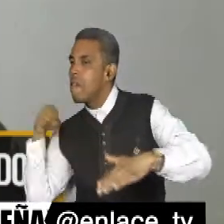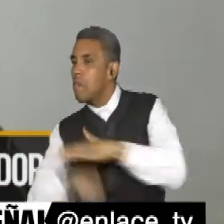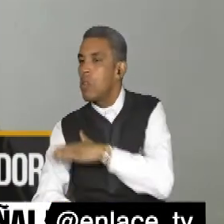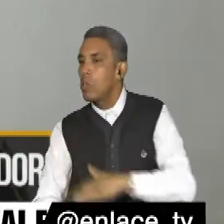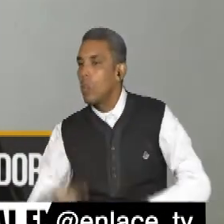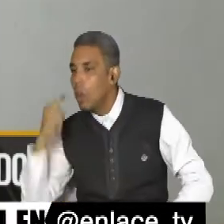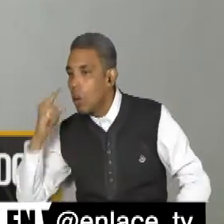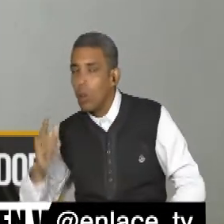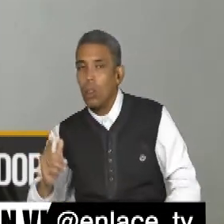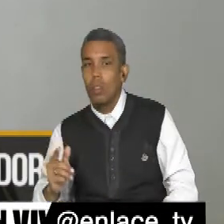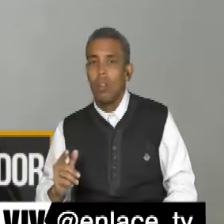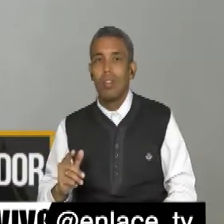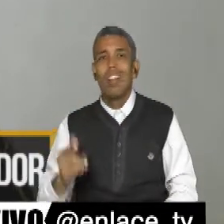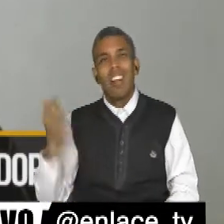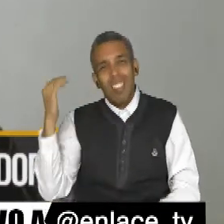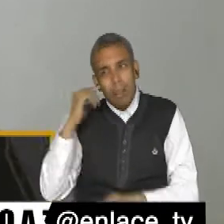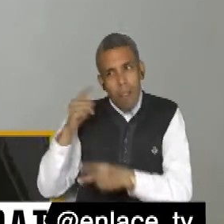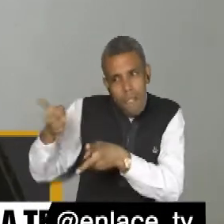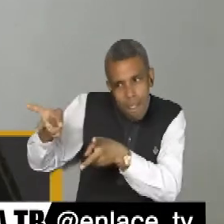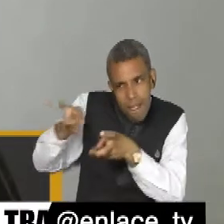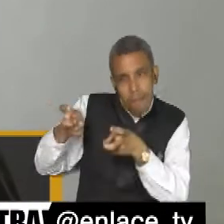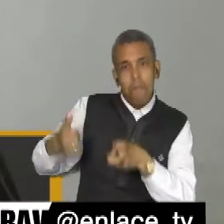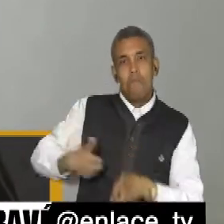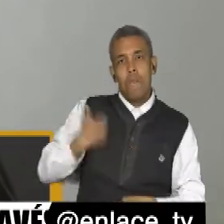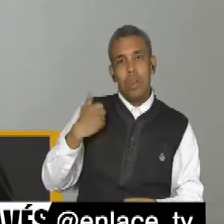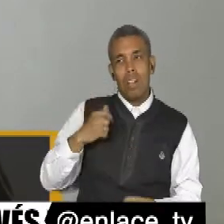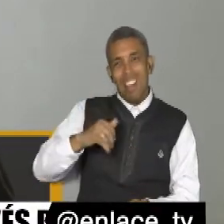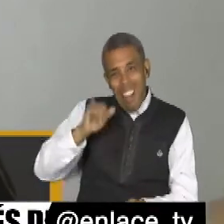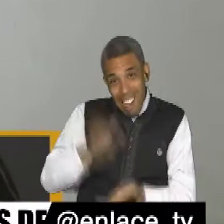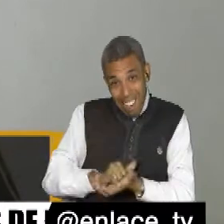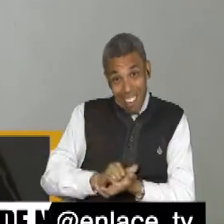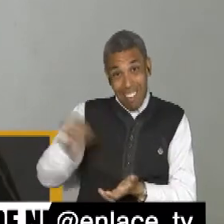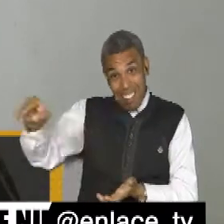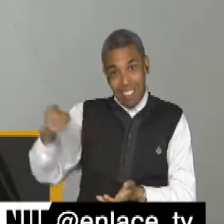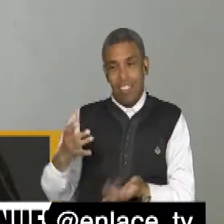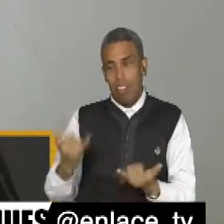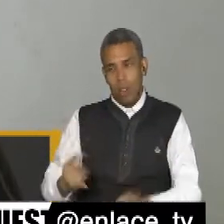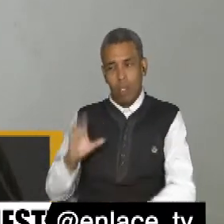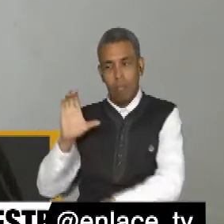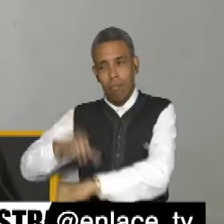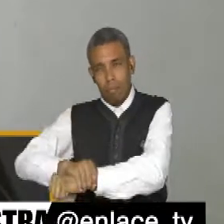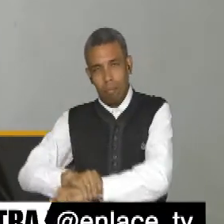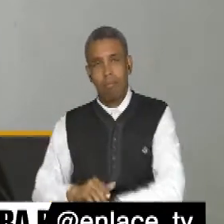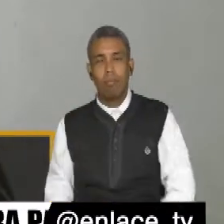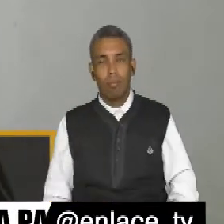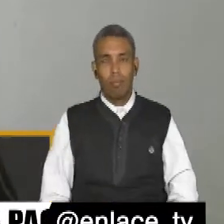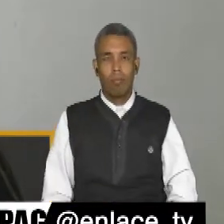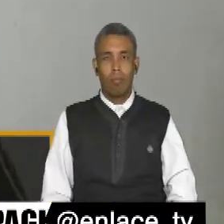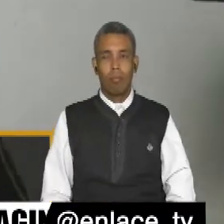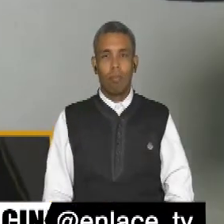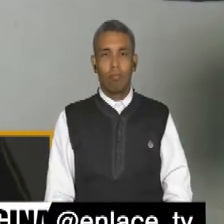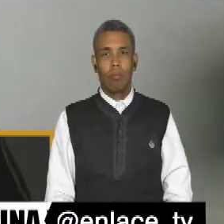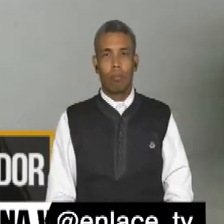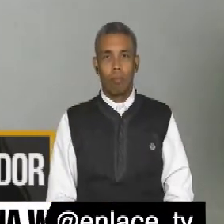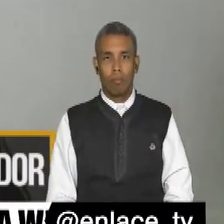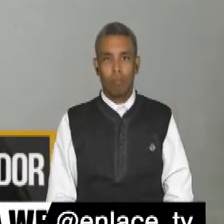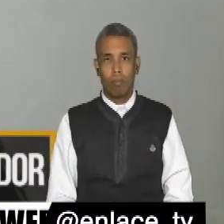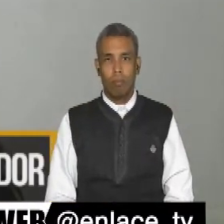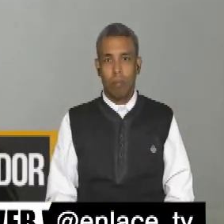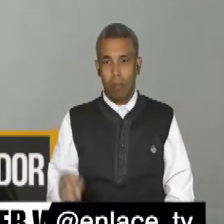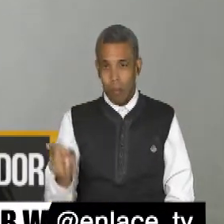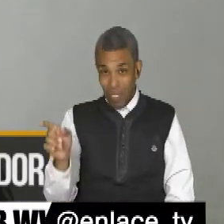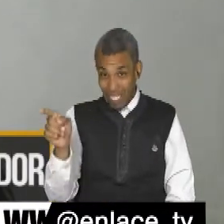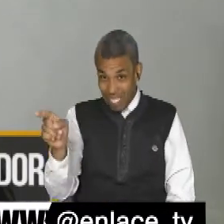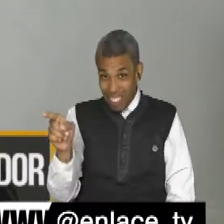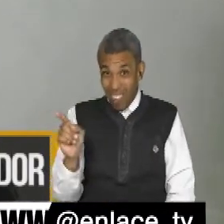trabajaban conjunto, por eso uno de ellas se capturó en flagrancia porque era la que iba a cobrar, es